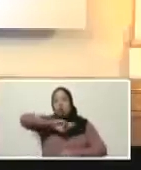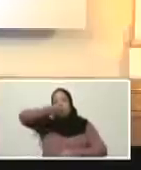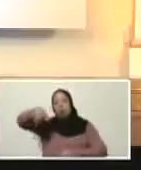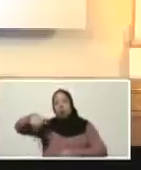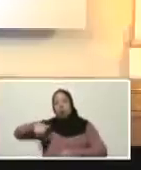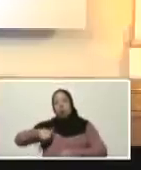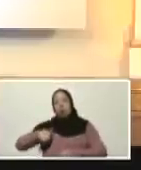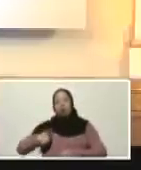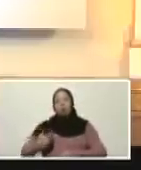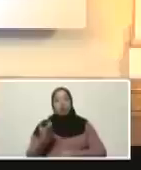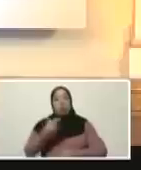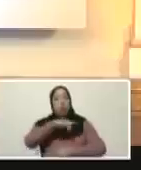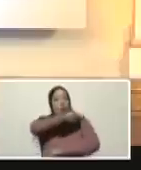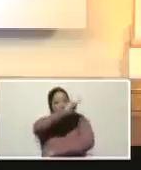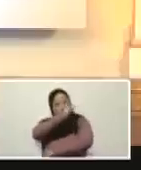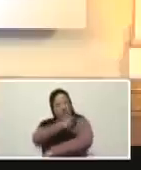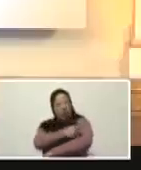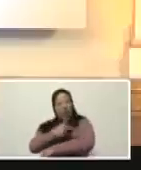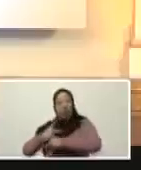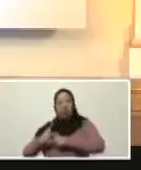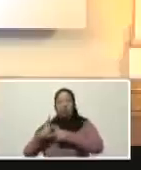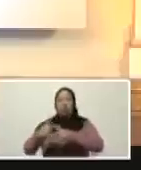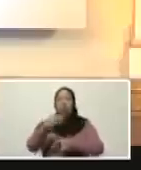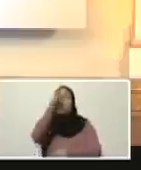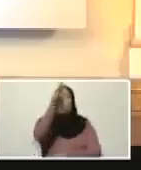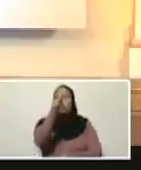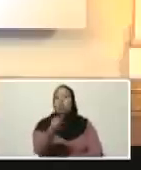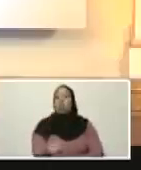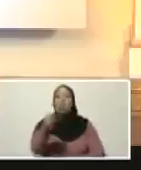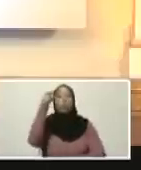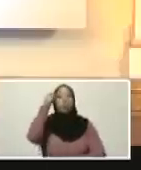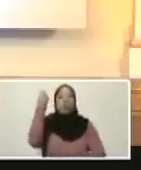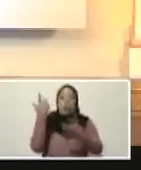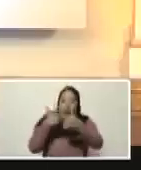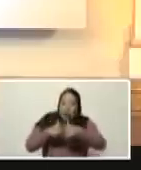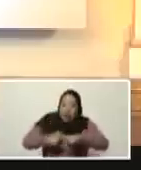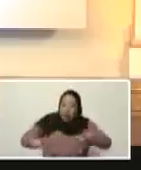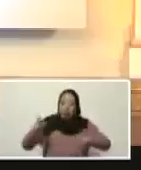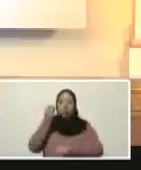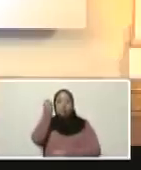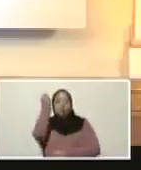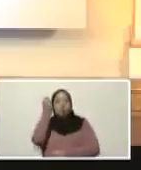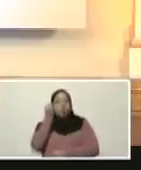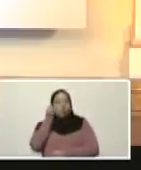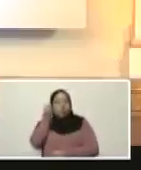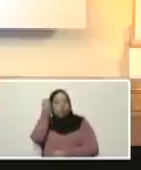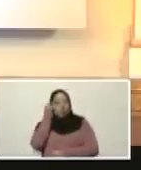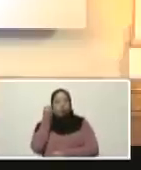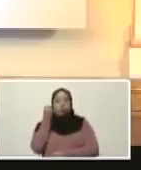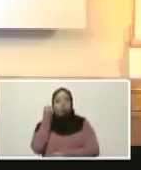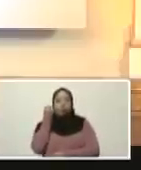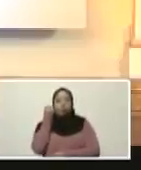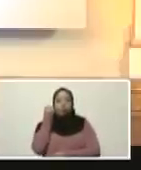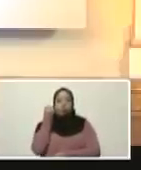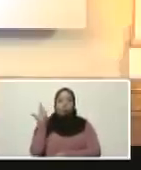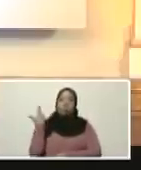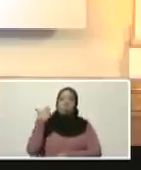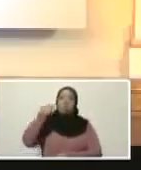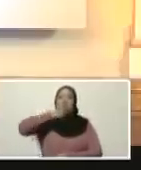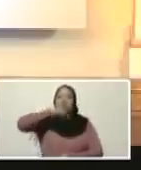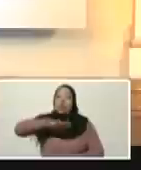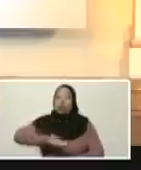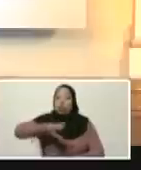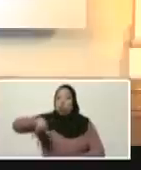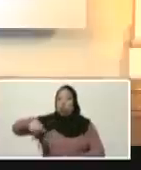el coraje de sostener día a día esa libertad que nos dieron en herencia. La independencia demanda